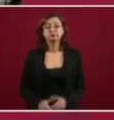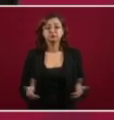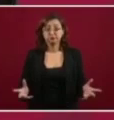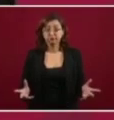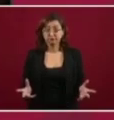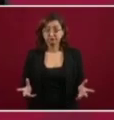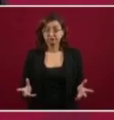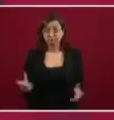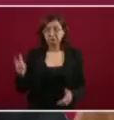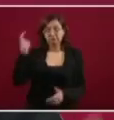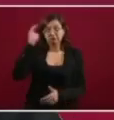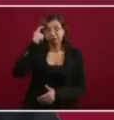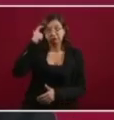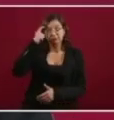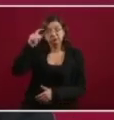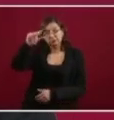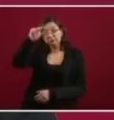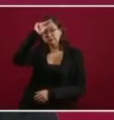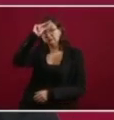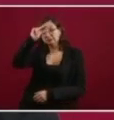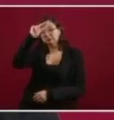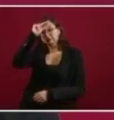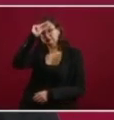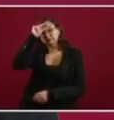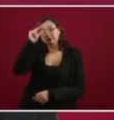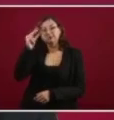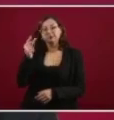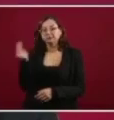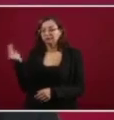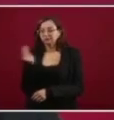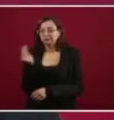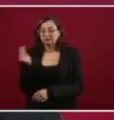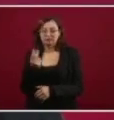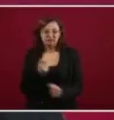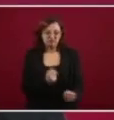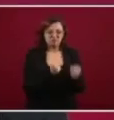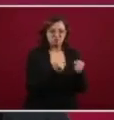inteligencia, que hace falta más que la fuerza.